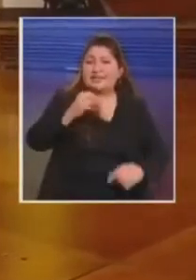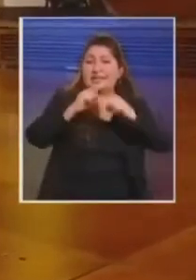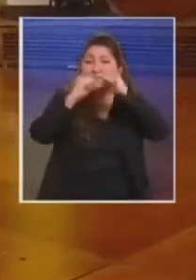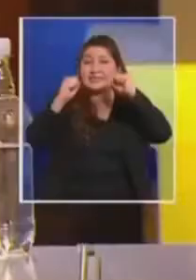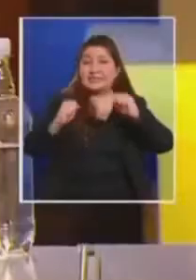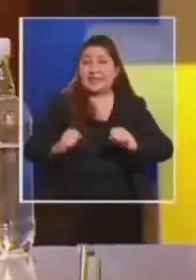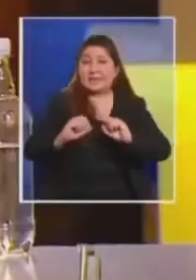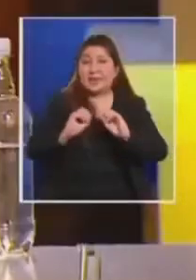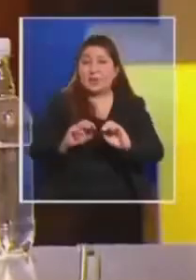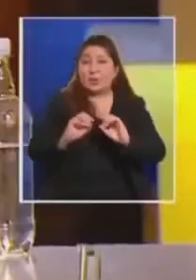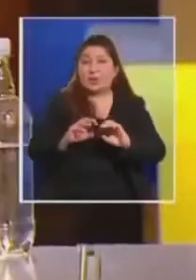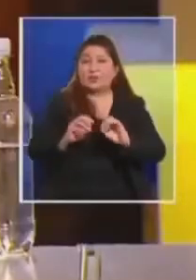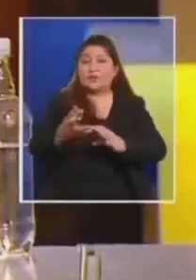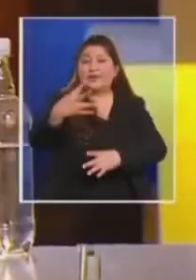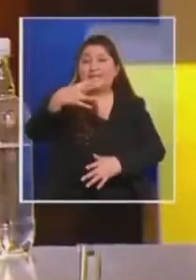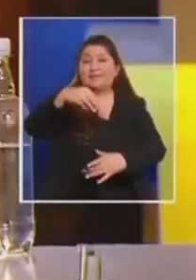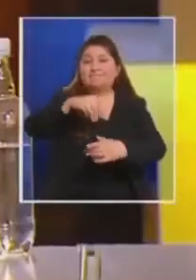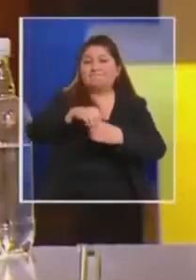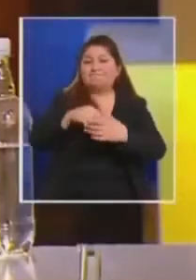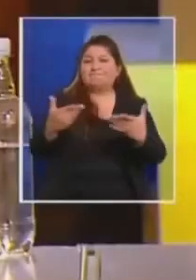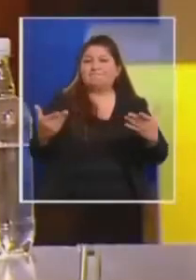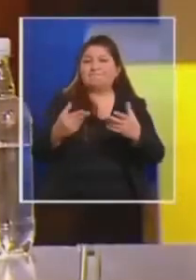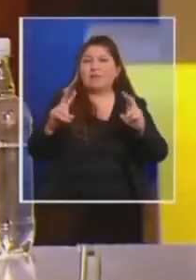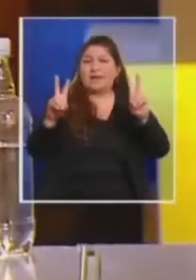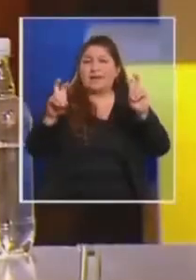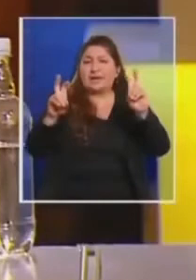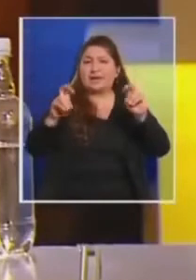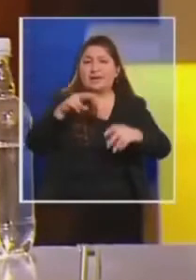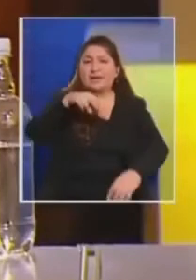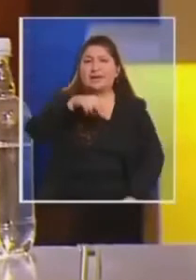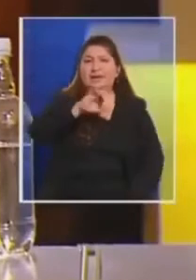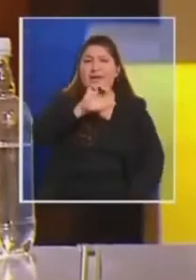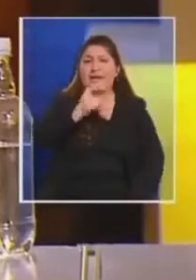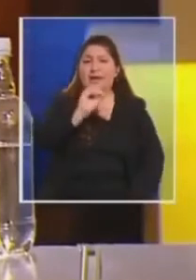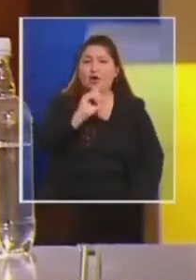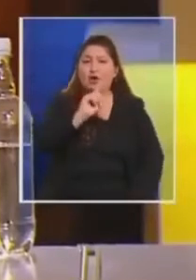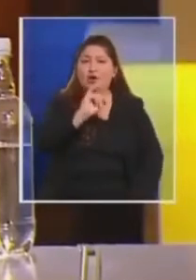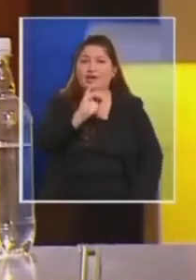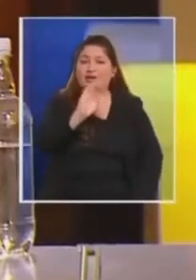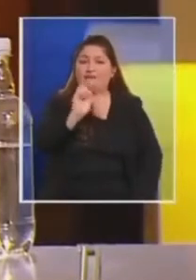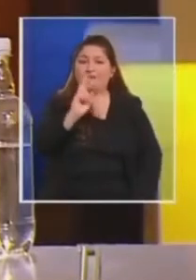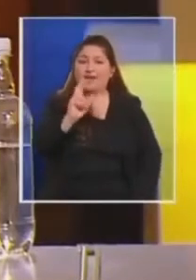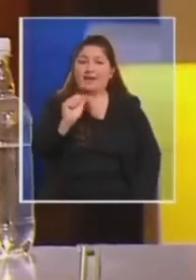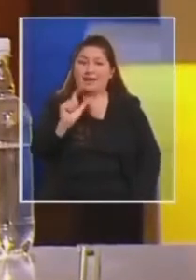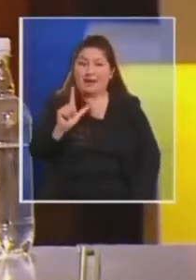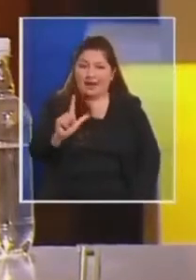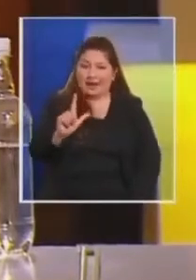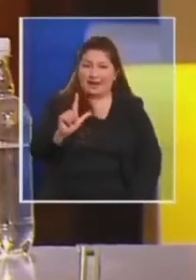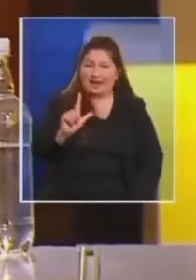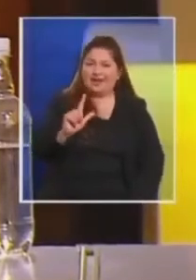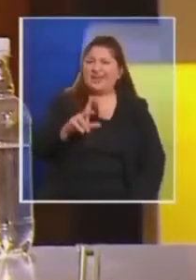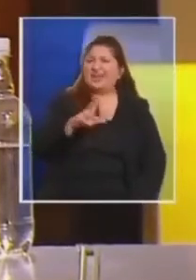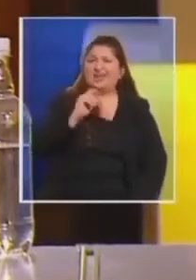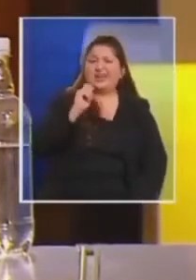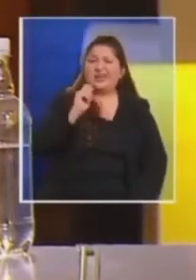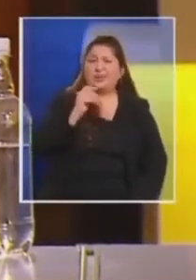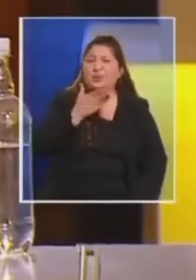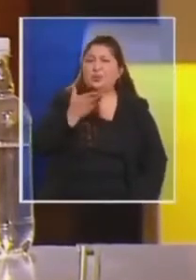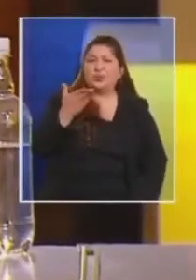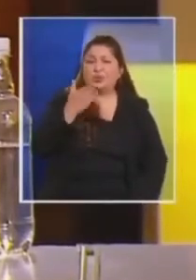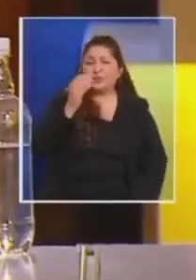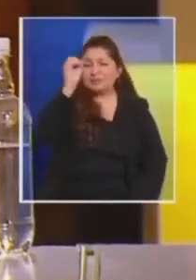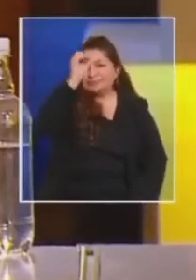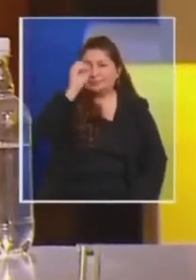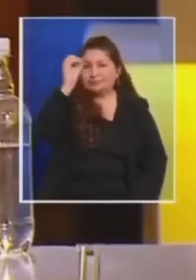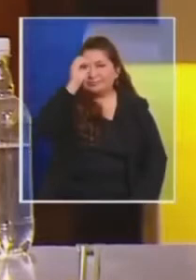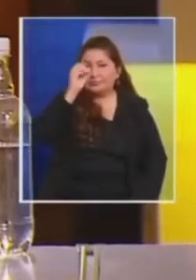contexto neoliberal en nuestro país. Lo ha descrito varias veces así. ¿Qué tanto ruido le hace el